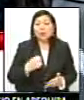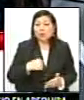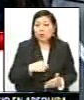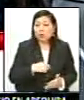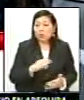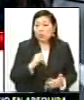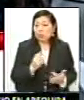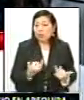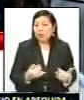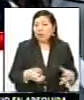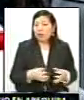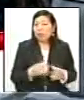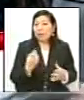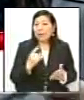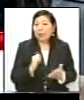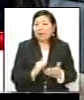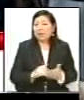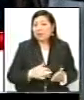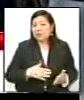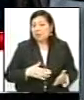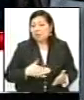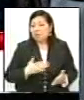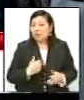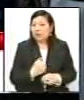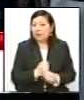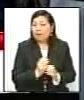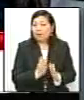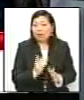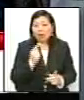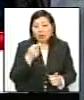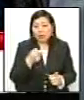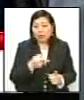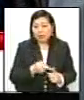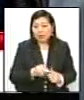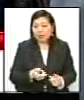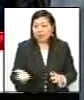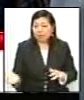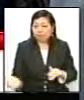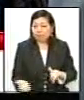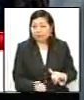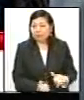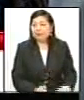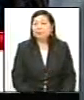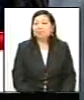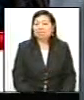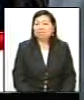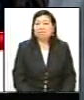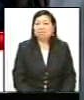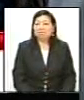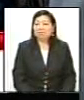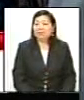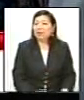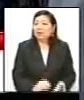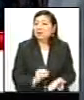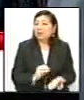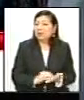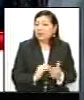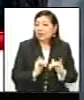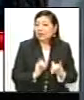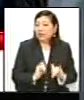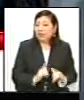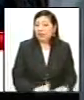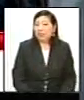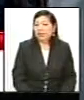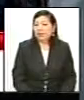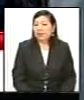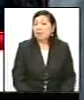usar esta comisión para que se pueda formular acusaciones o archivar acusaciones. Solamente, nuevamente, dejando constancia